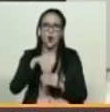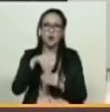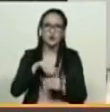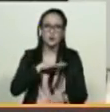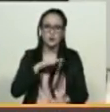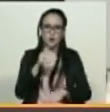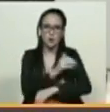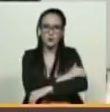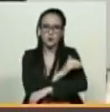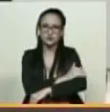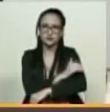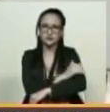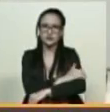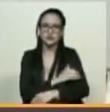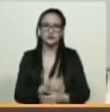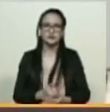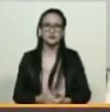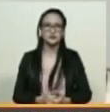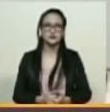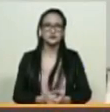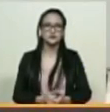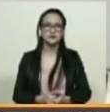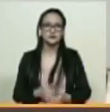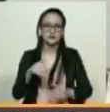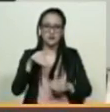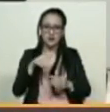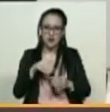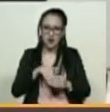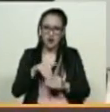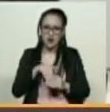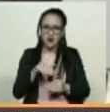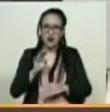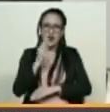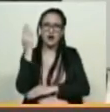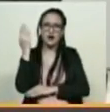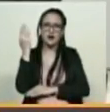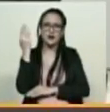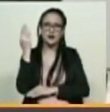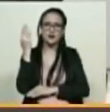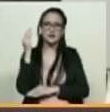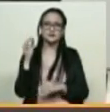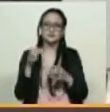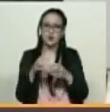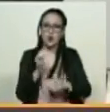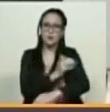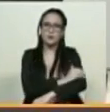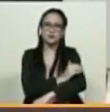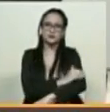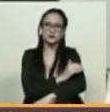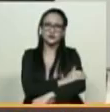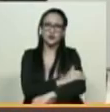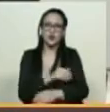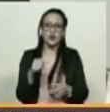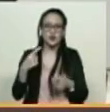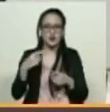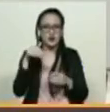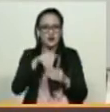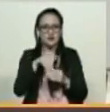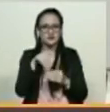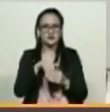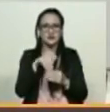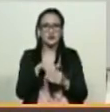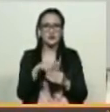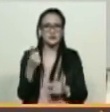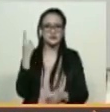oposición venezolana. Candidato a gobernador del estado Lara por la oposición venezolana en las elecciones